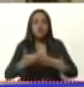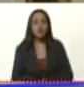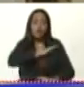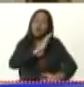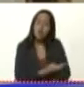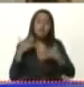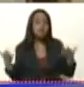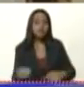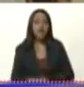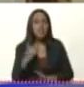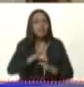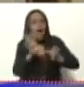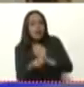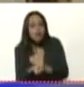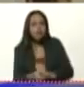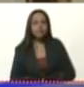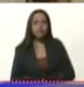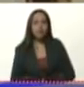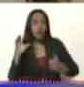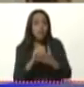efectivamente no en Venezuela, en el mundo entero.